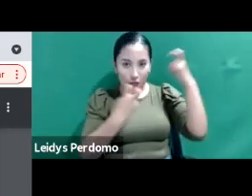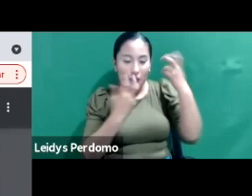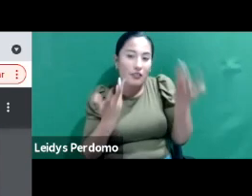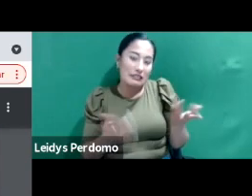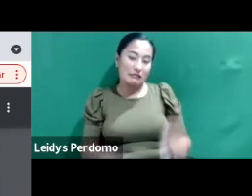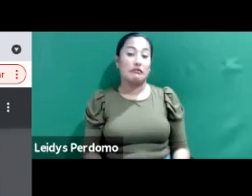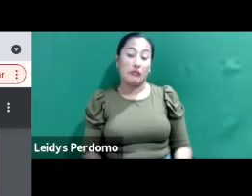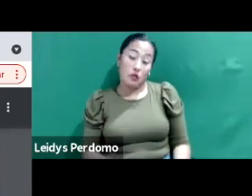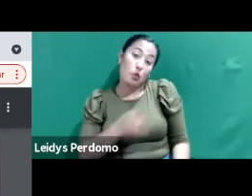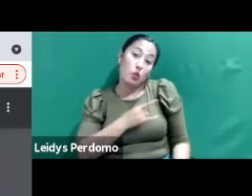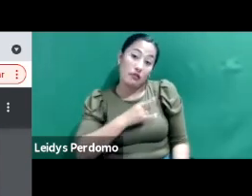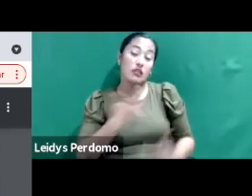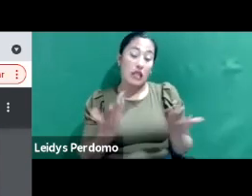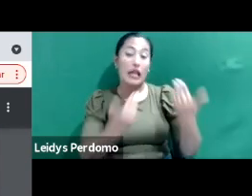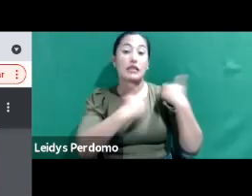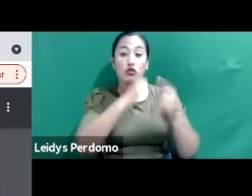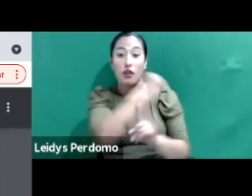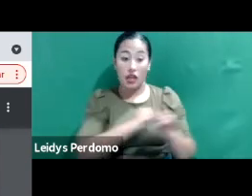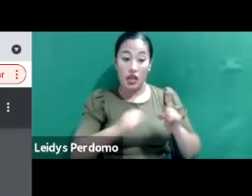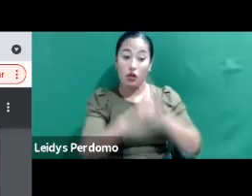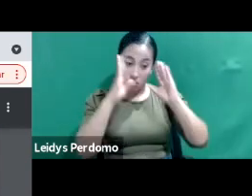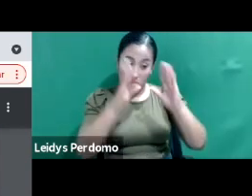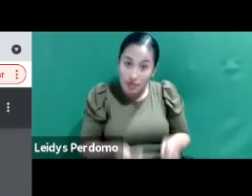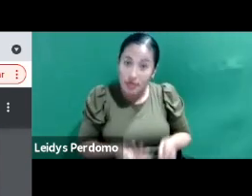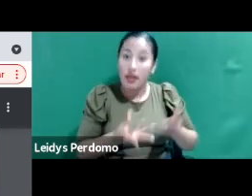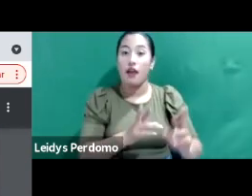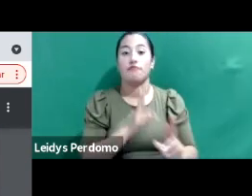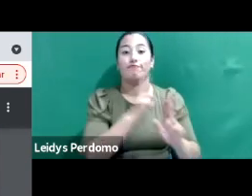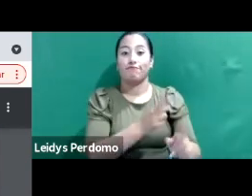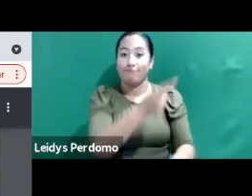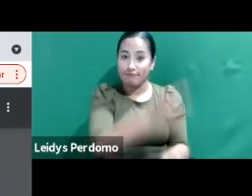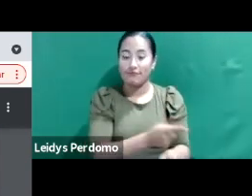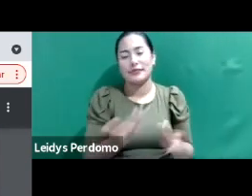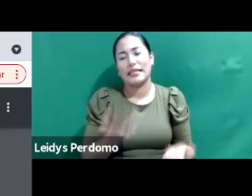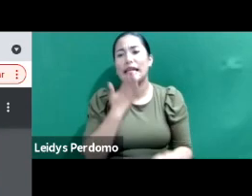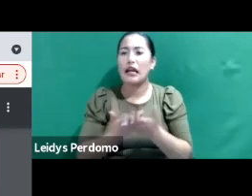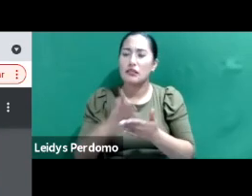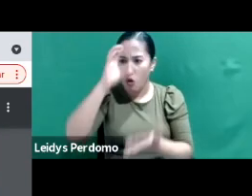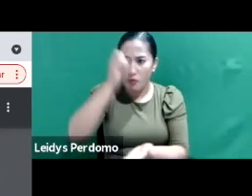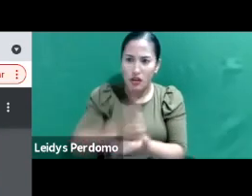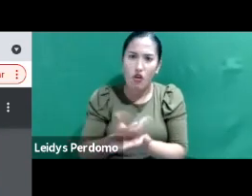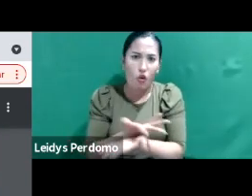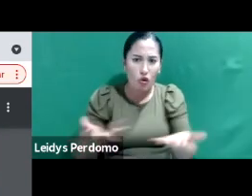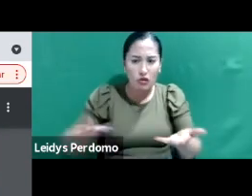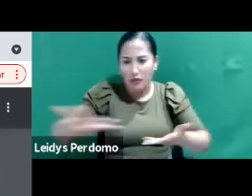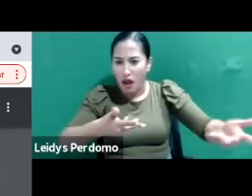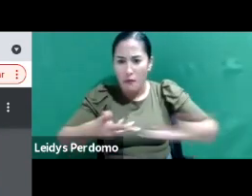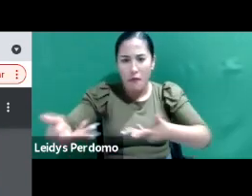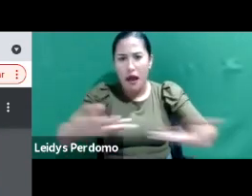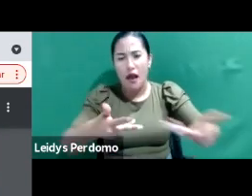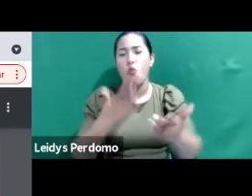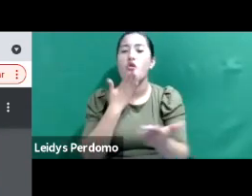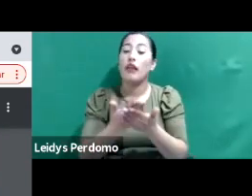social a la cual también tenemos que responder. Entonces, muchísimas gracias por sus aportes, por este espacio. Realmente cualquier cosa que